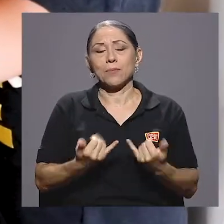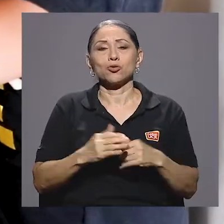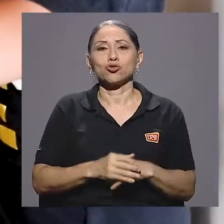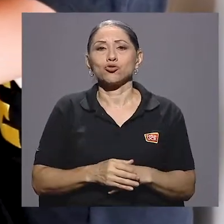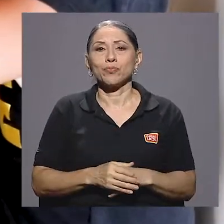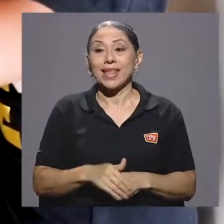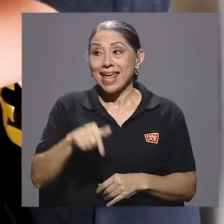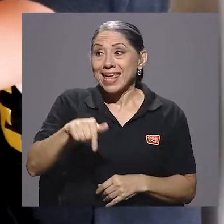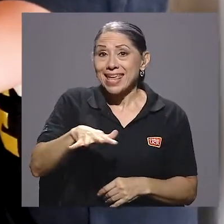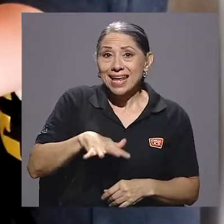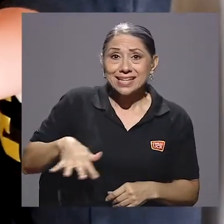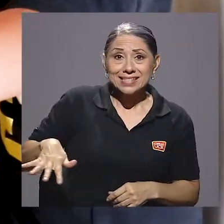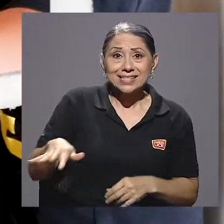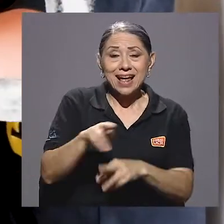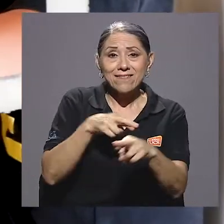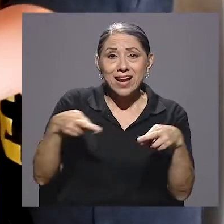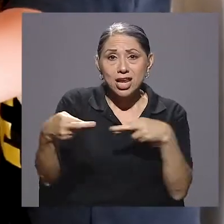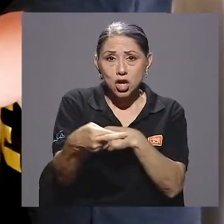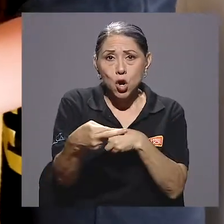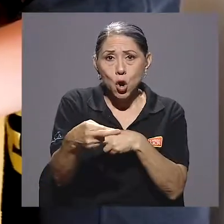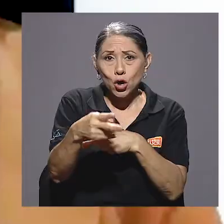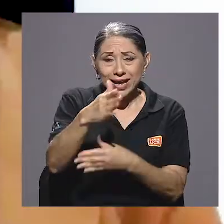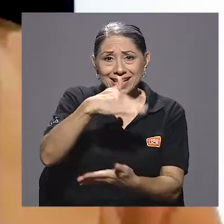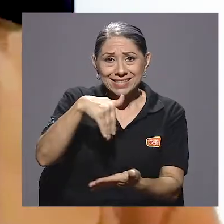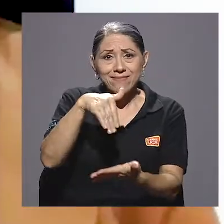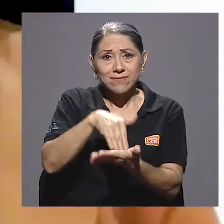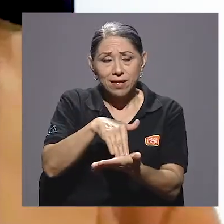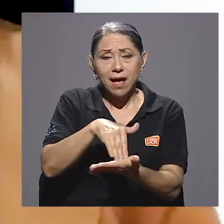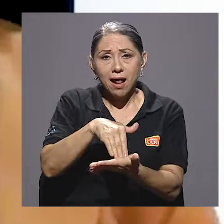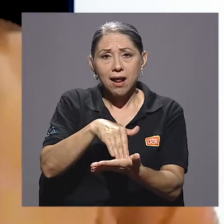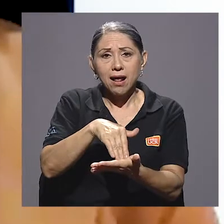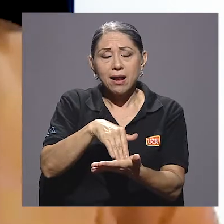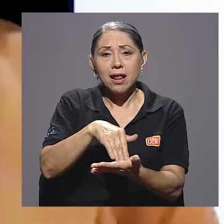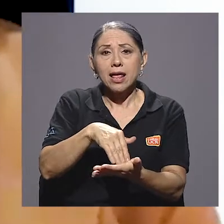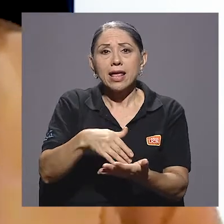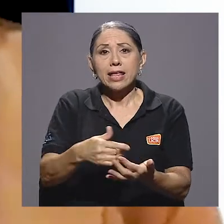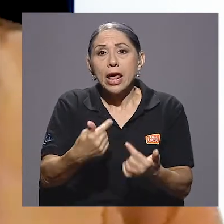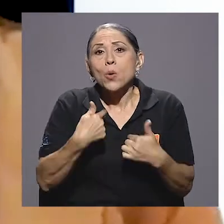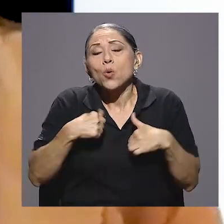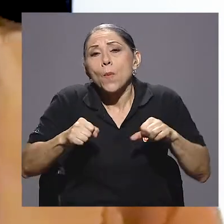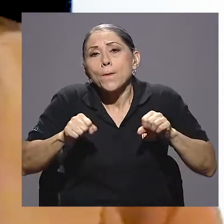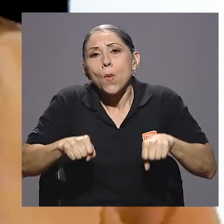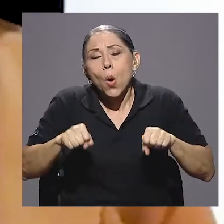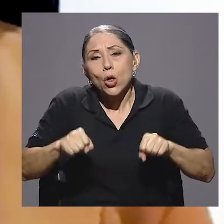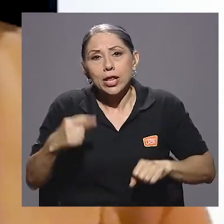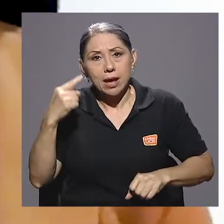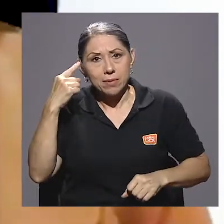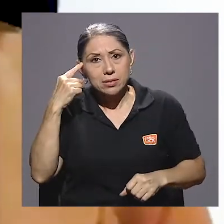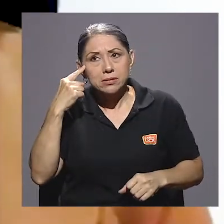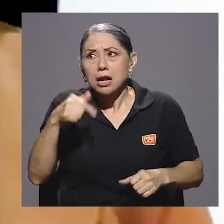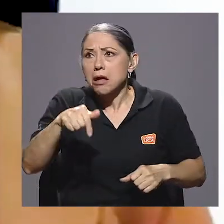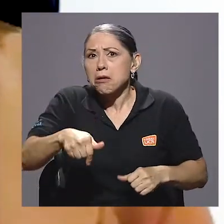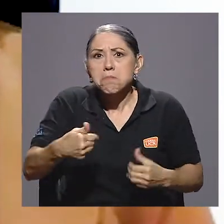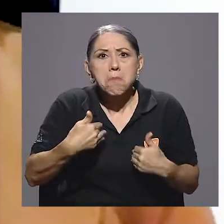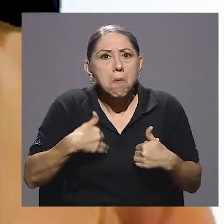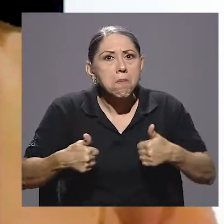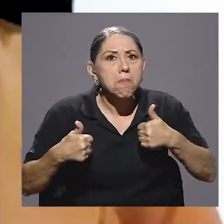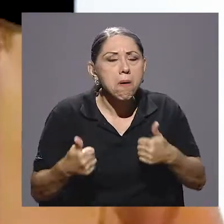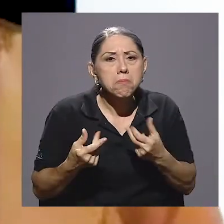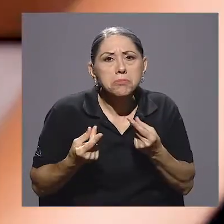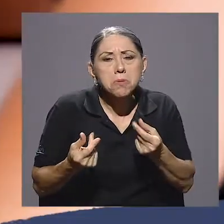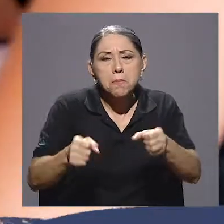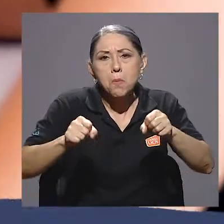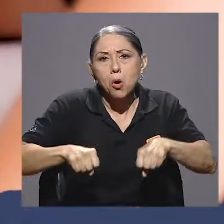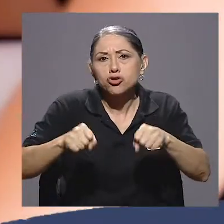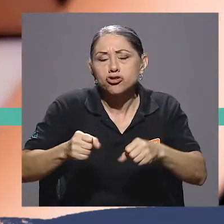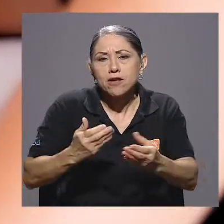tenemos, y en esta región, que es una región central en el país, que uno podría pensar que cuenta con todas